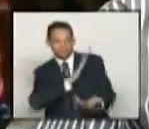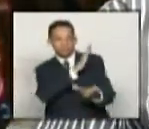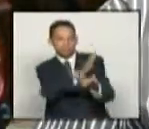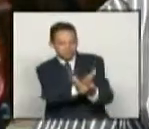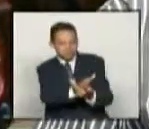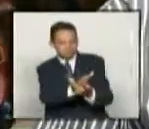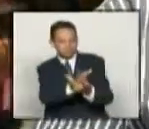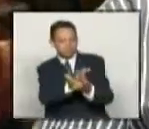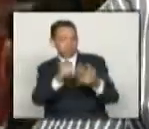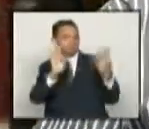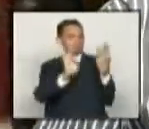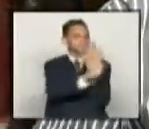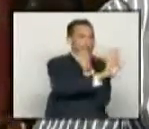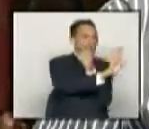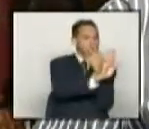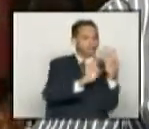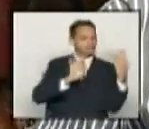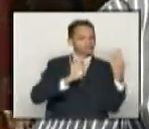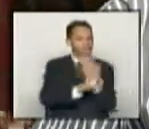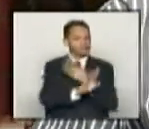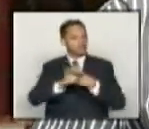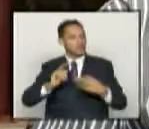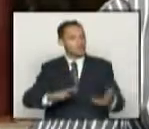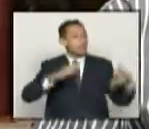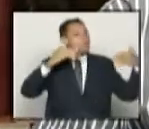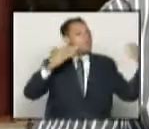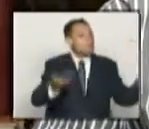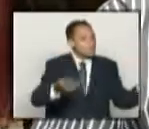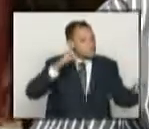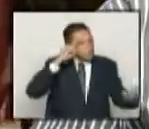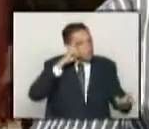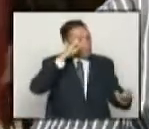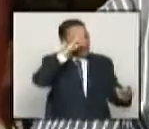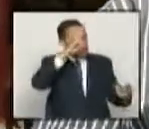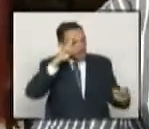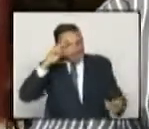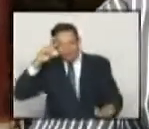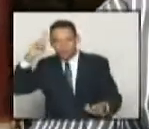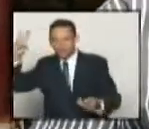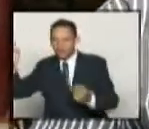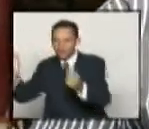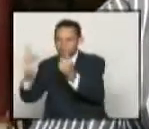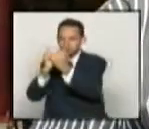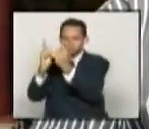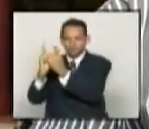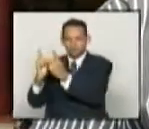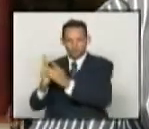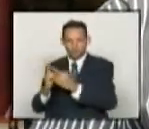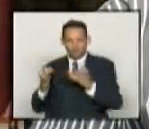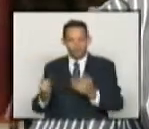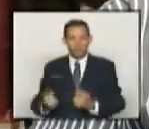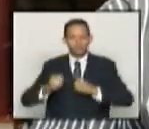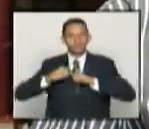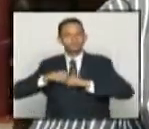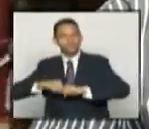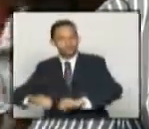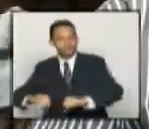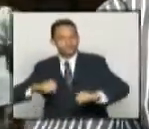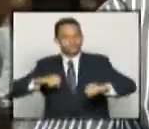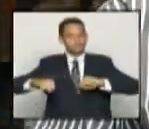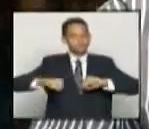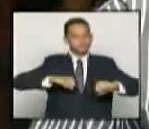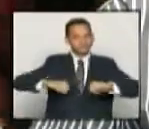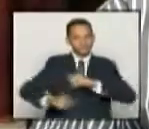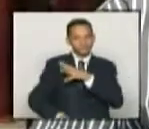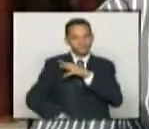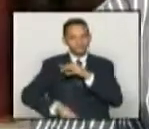Anserma, saludando a todos los transeúntes, participando de múltiples reuniones. Ha tenido un día bien intenso el señor gobernador, igualmente